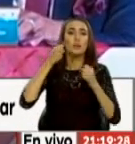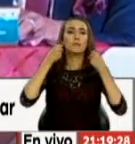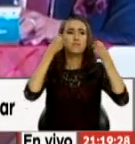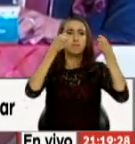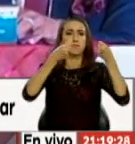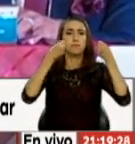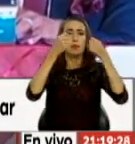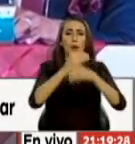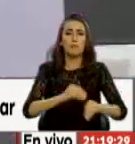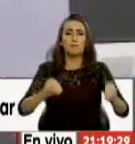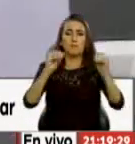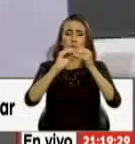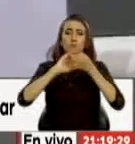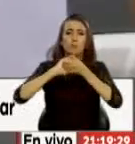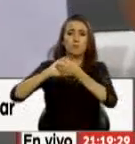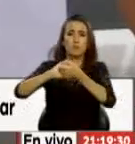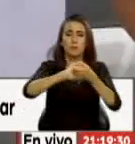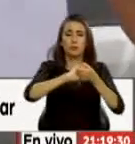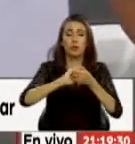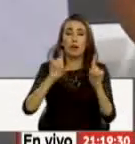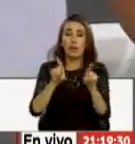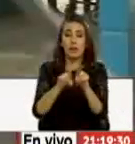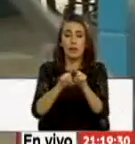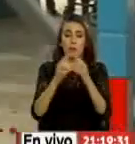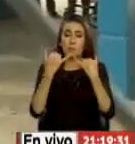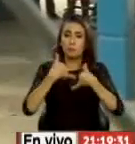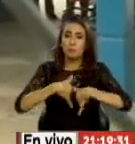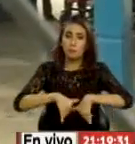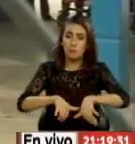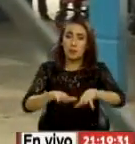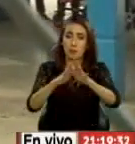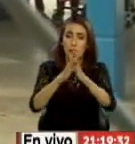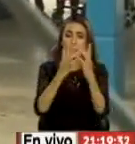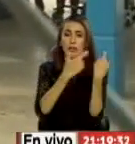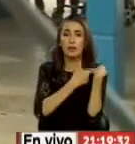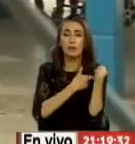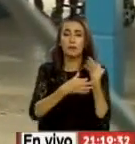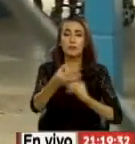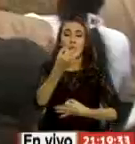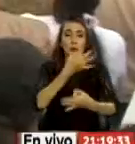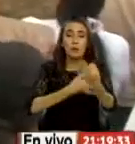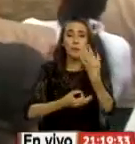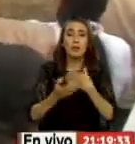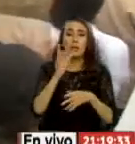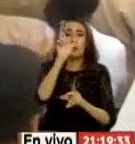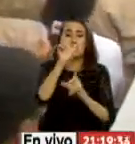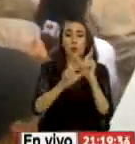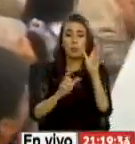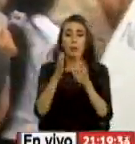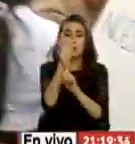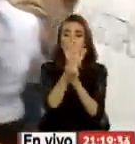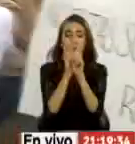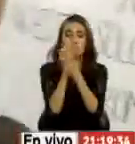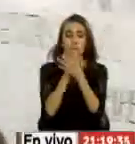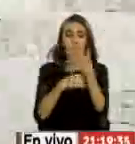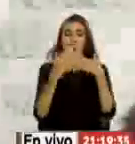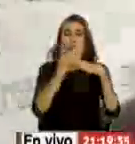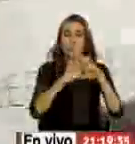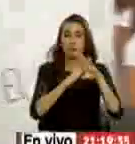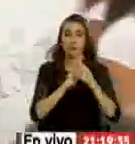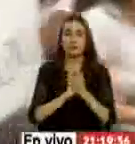Más Unidos, Más Protegidos, la misma que conlleva a la corresponsabilidad ciudadana para frenar el abuso sexual a nuestros